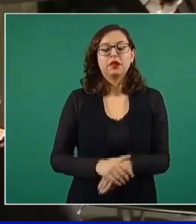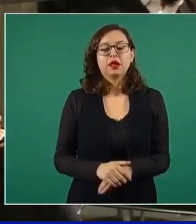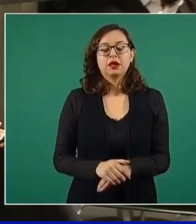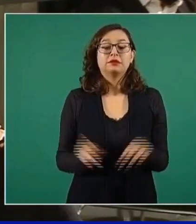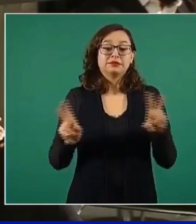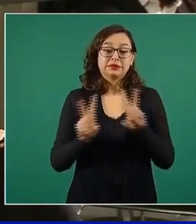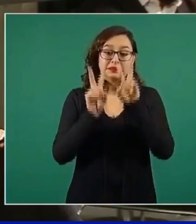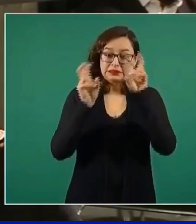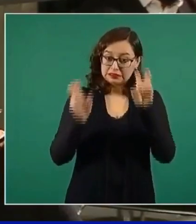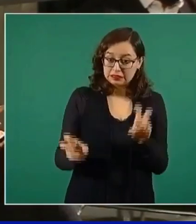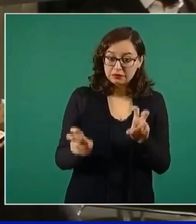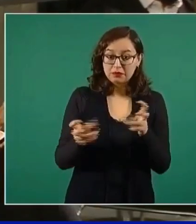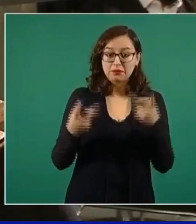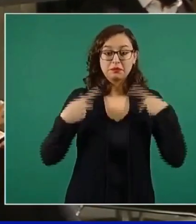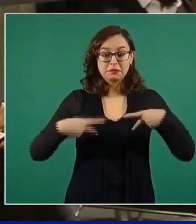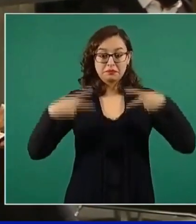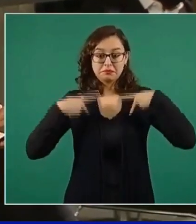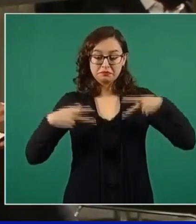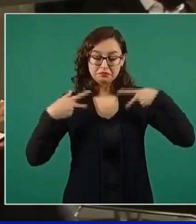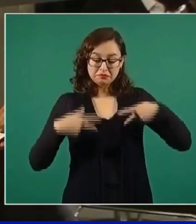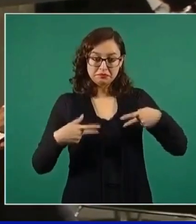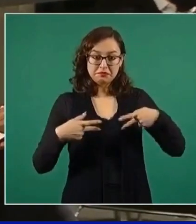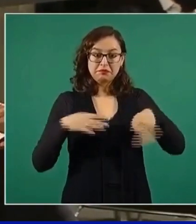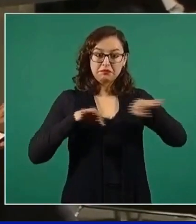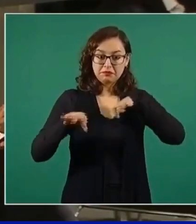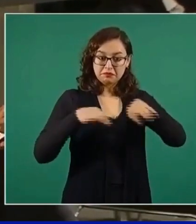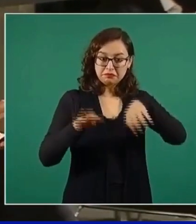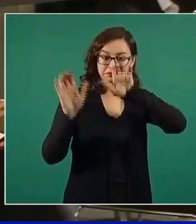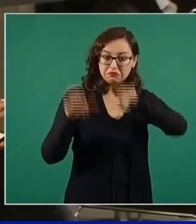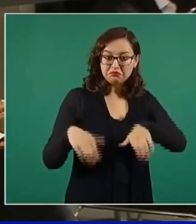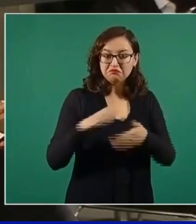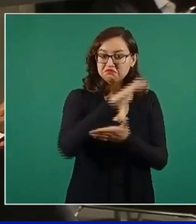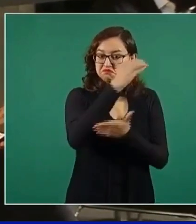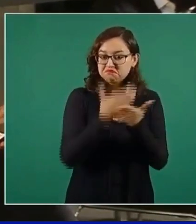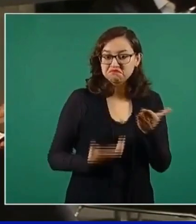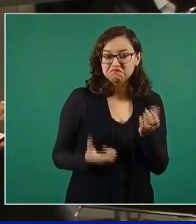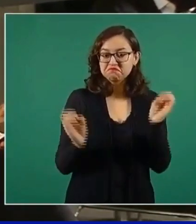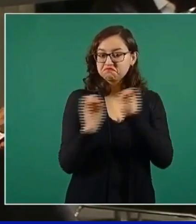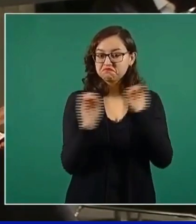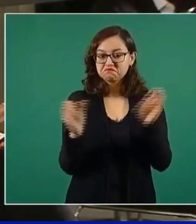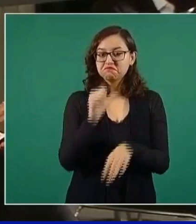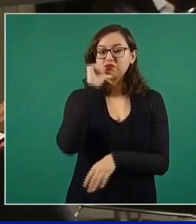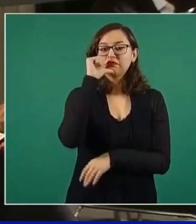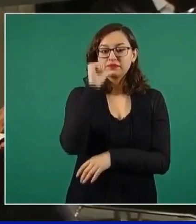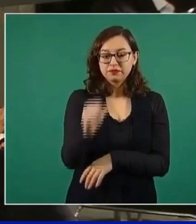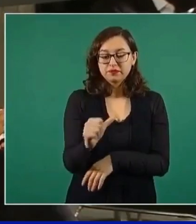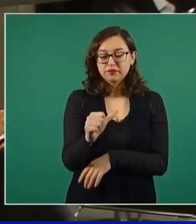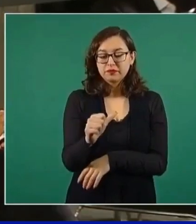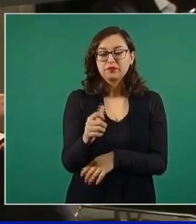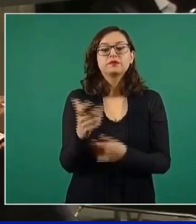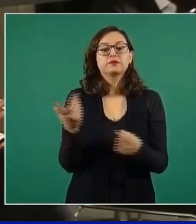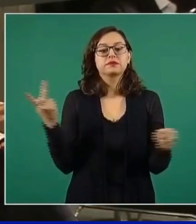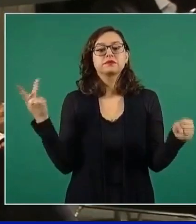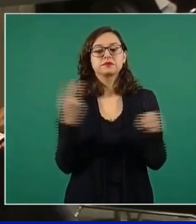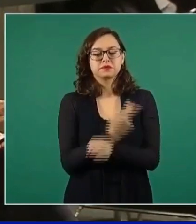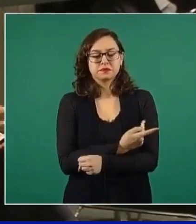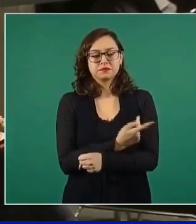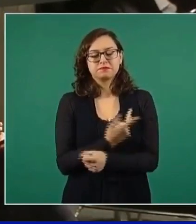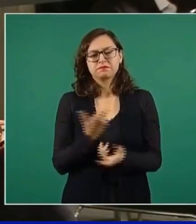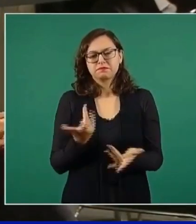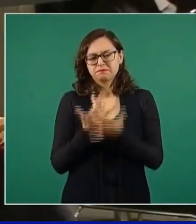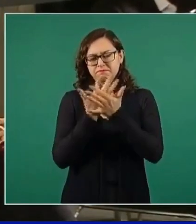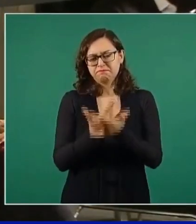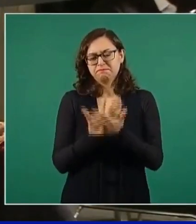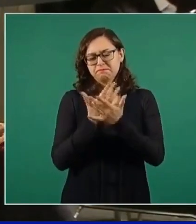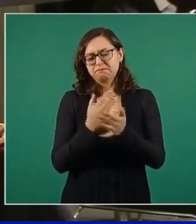ya ha mencionado, que está de acuerdo también en una prórroga de un mes, porque ya se están haciendo los ajustes correspondientes a las